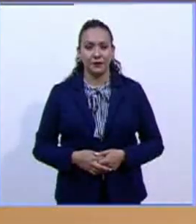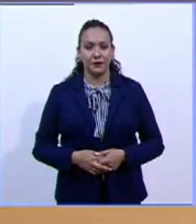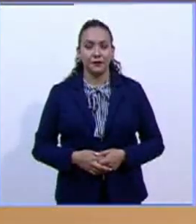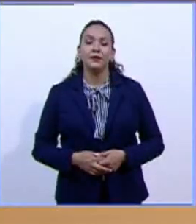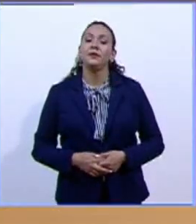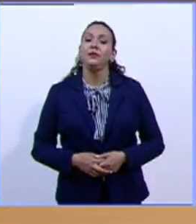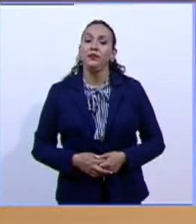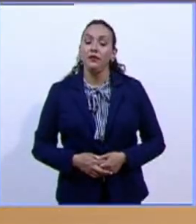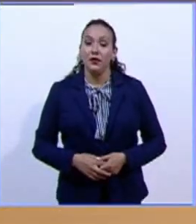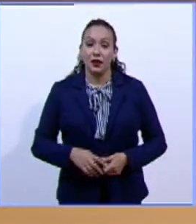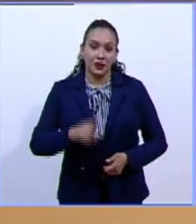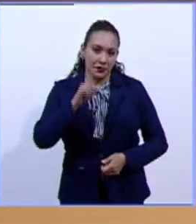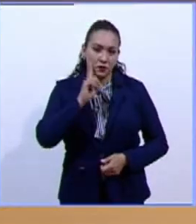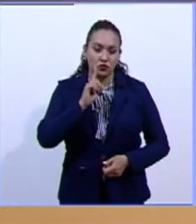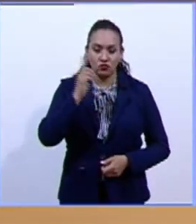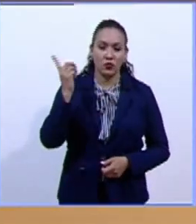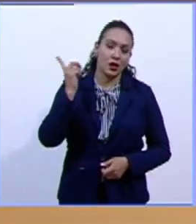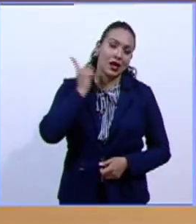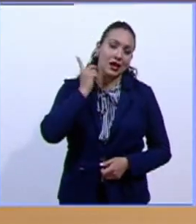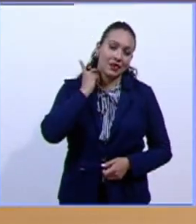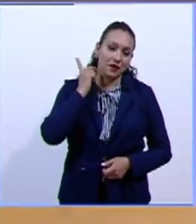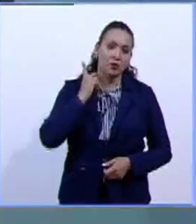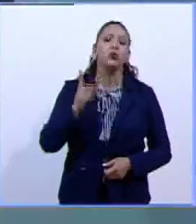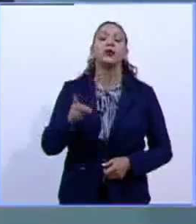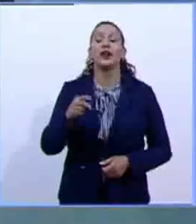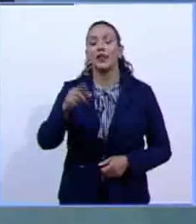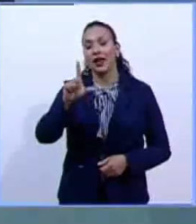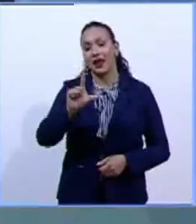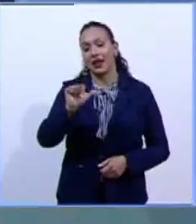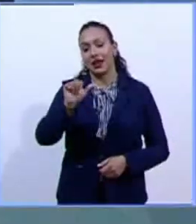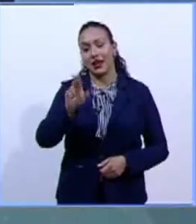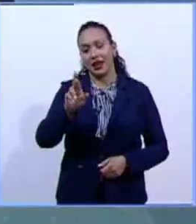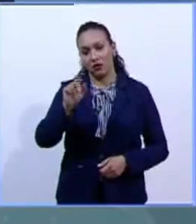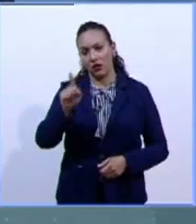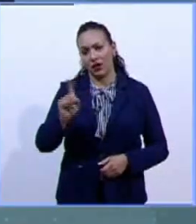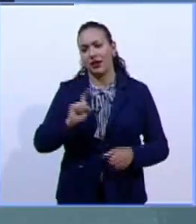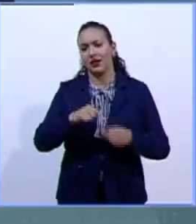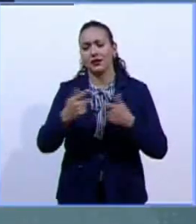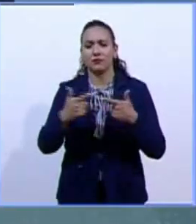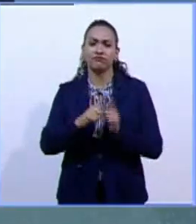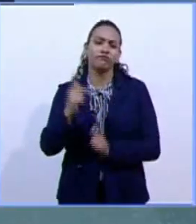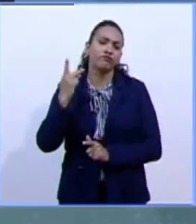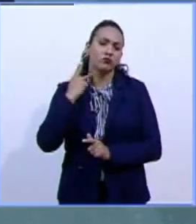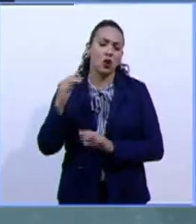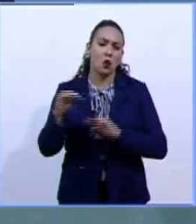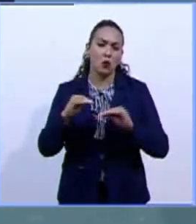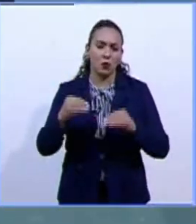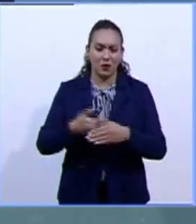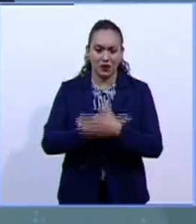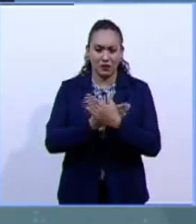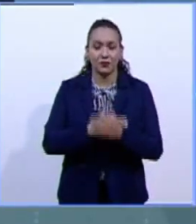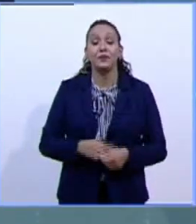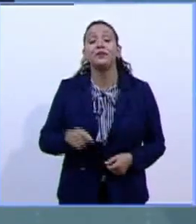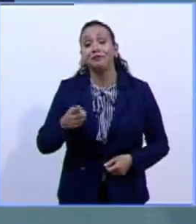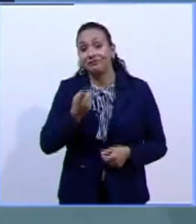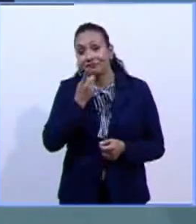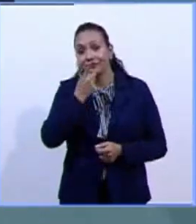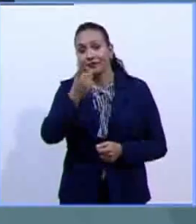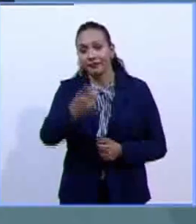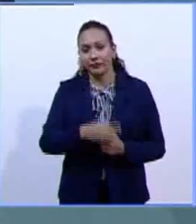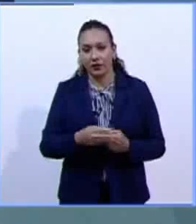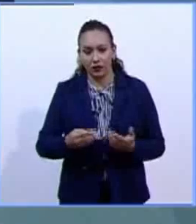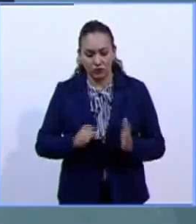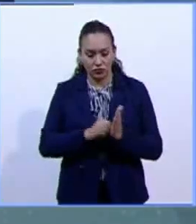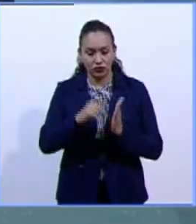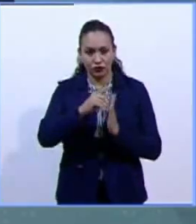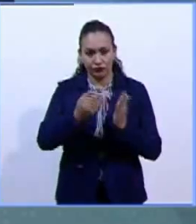La diputada federal de Movimiento Ciudadano, Laura Ballesteros Mancilla, presentó ante la Suprema Corte de Justicia de la Nación una solicitud